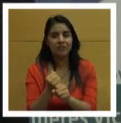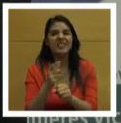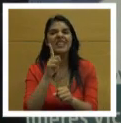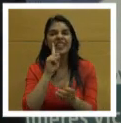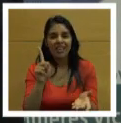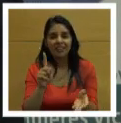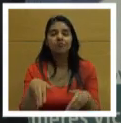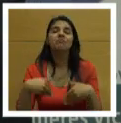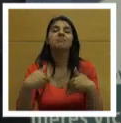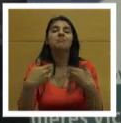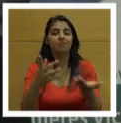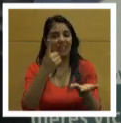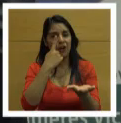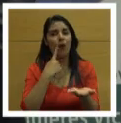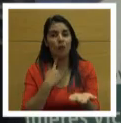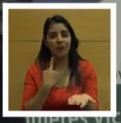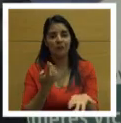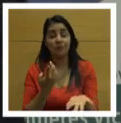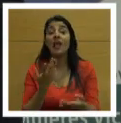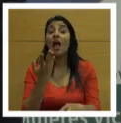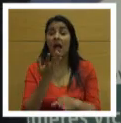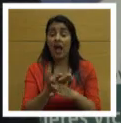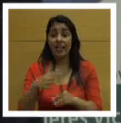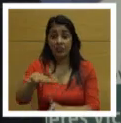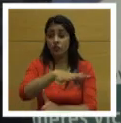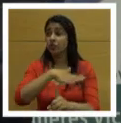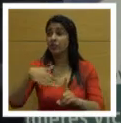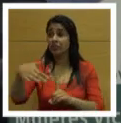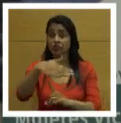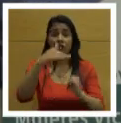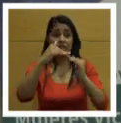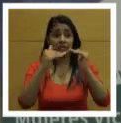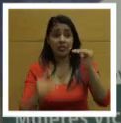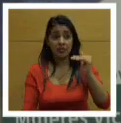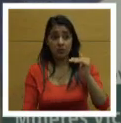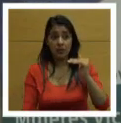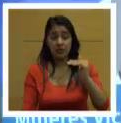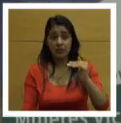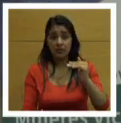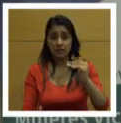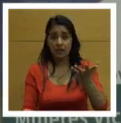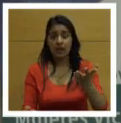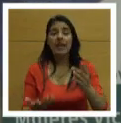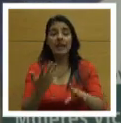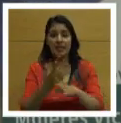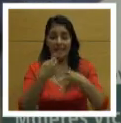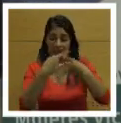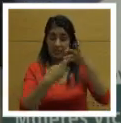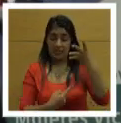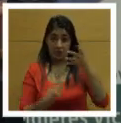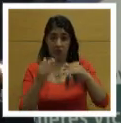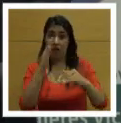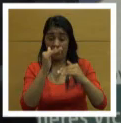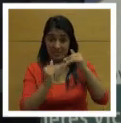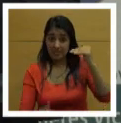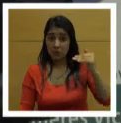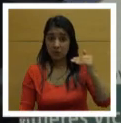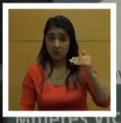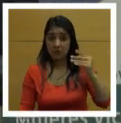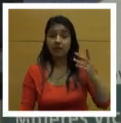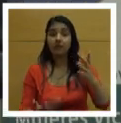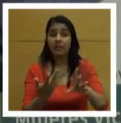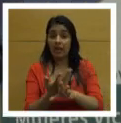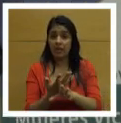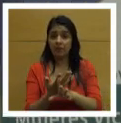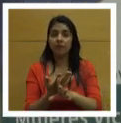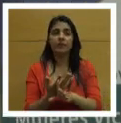desigualdad. Y de ahí que los criterios que son realmente importantes que nos podemos plantear son, desde la desigualdad, plantearlo